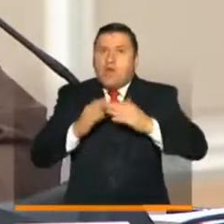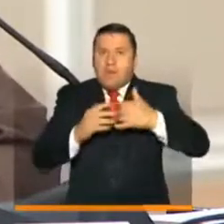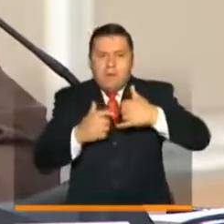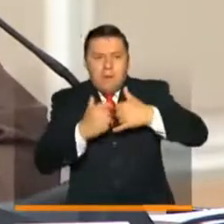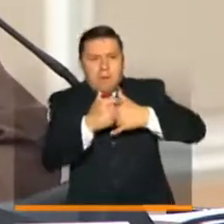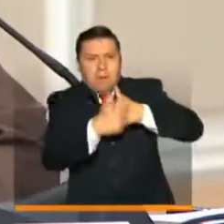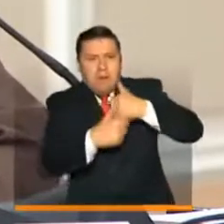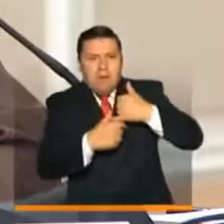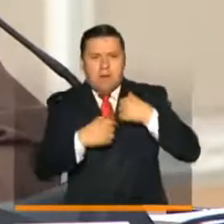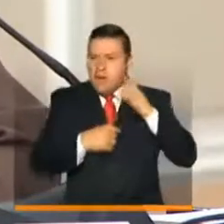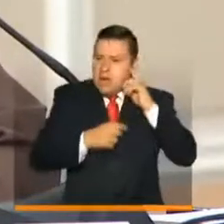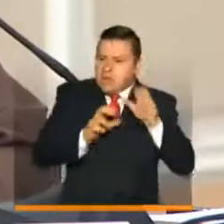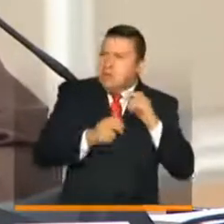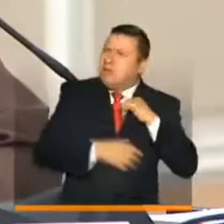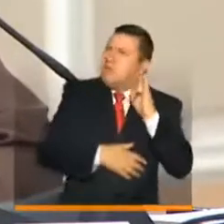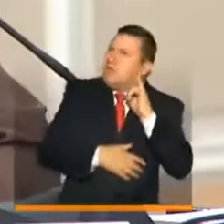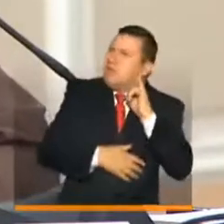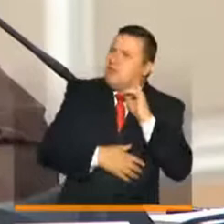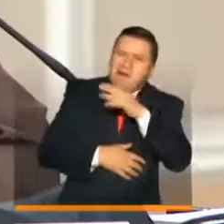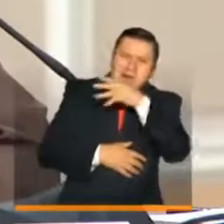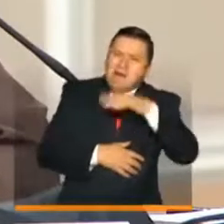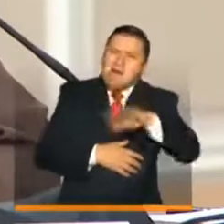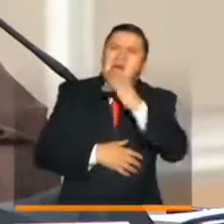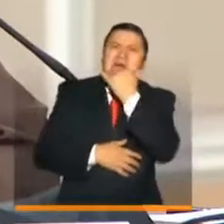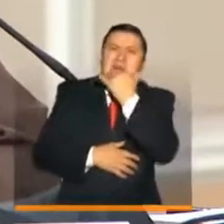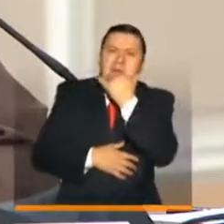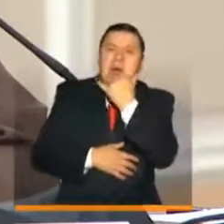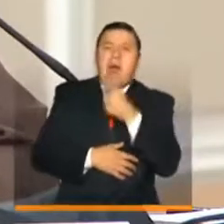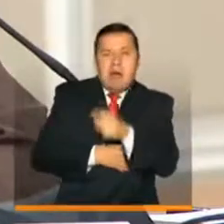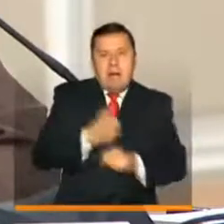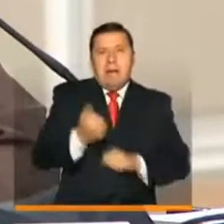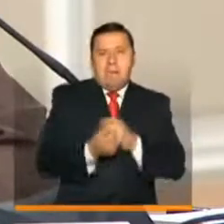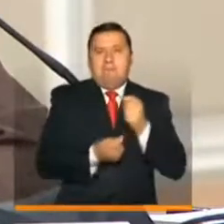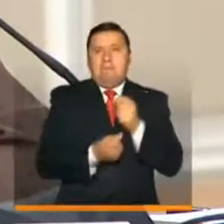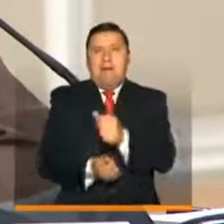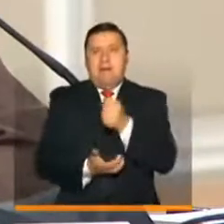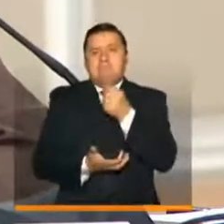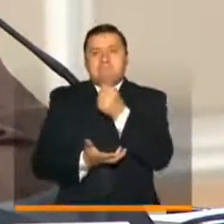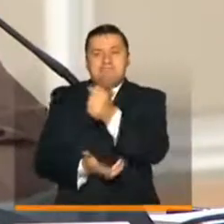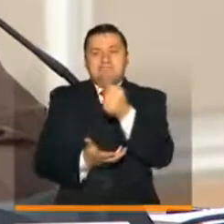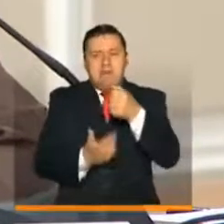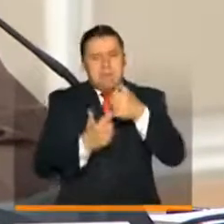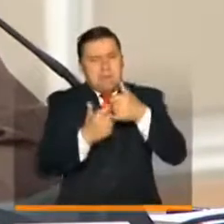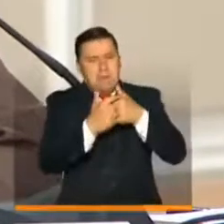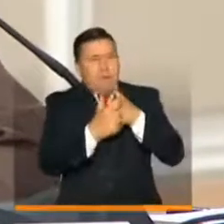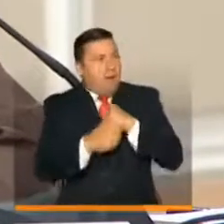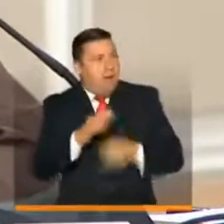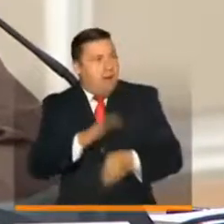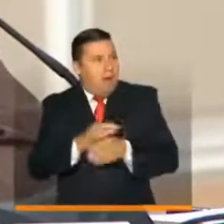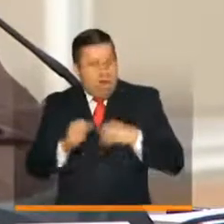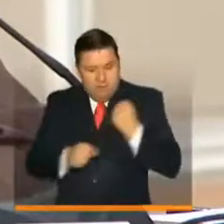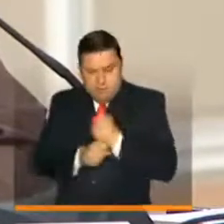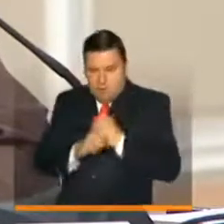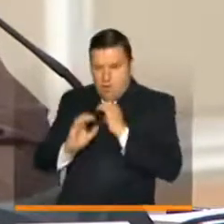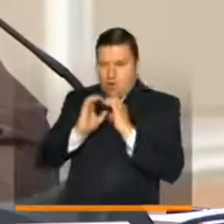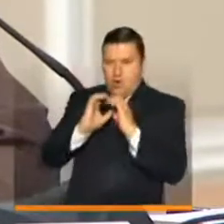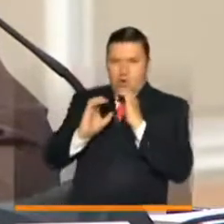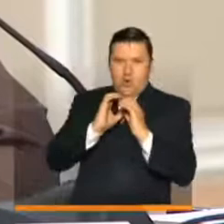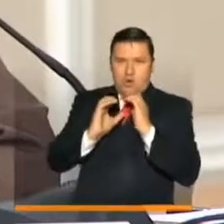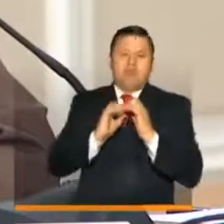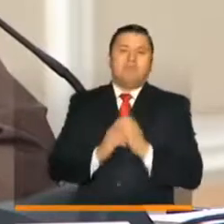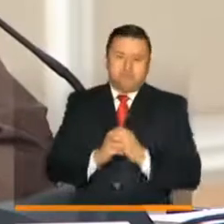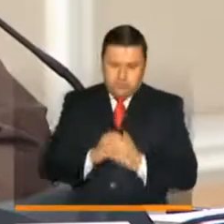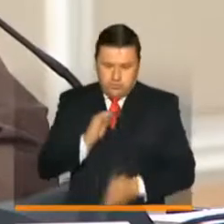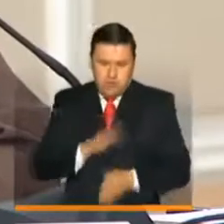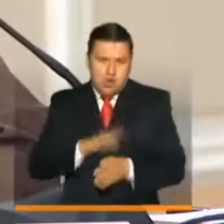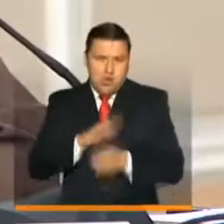de Colombia, poder saber qué está pasando. Y esos alivios financieros van a permitir que ellos sigan su función de comunicar, que ellos